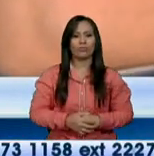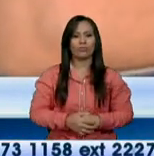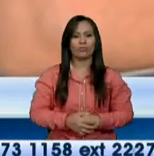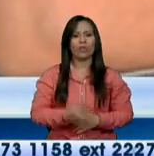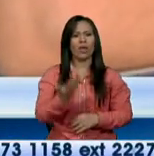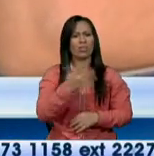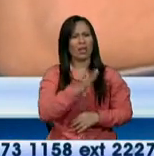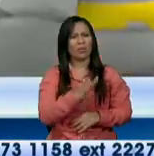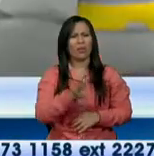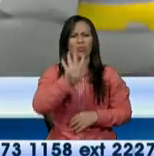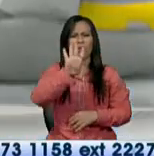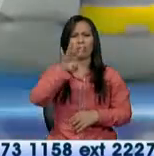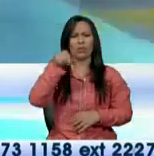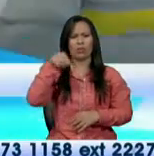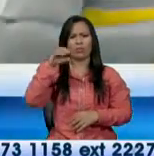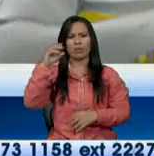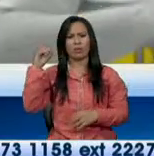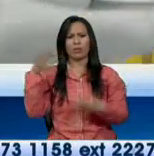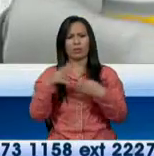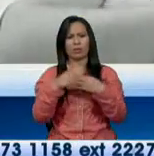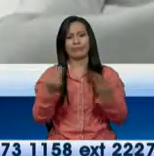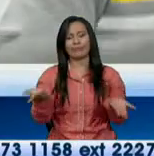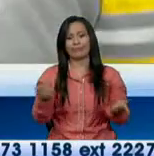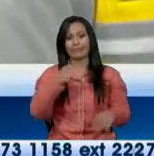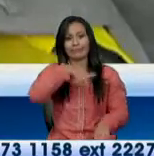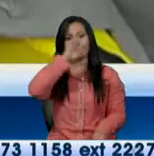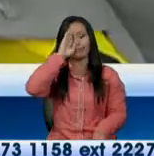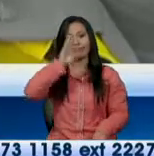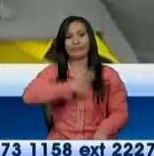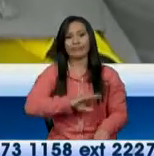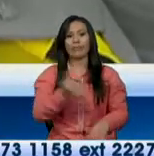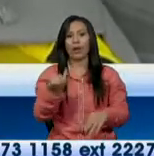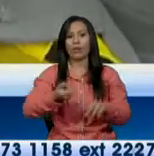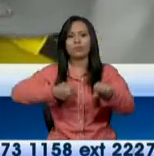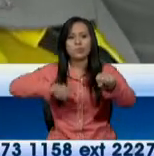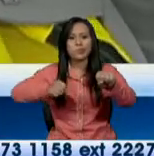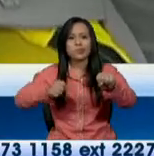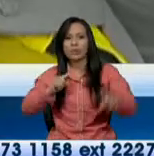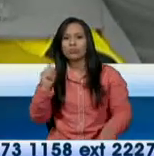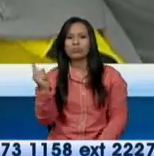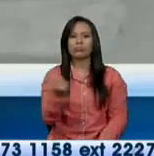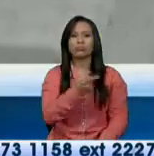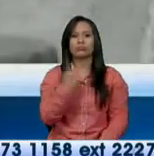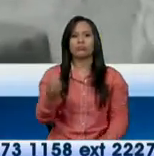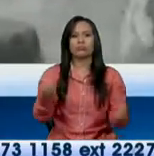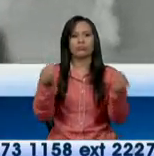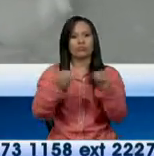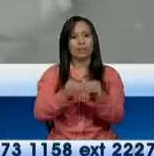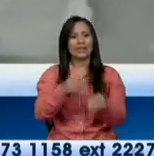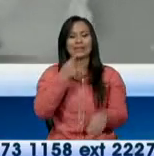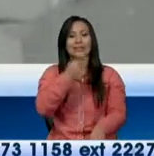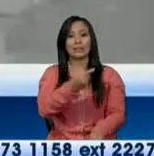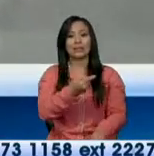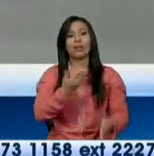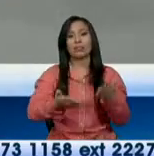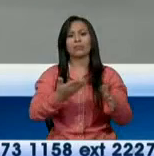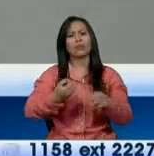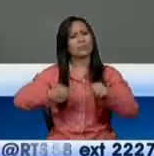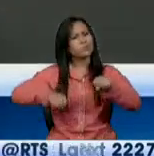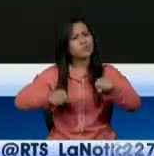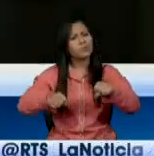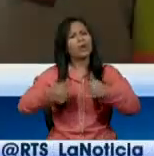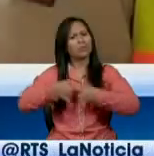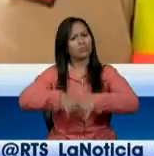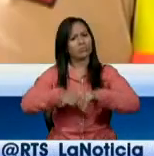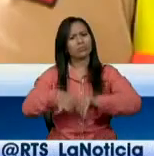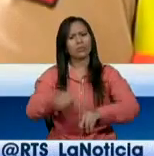mínimo 4,000. Para el jefe de la policía de la zona, aún se realizan las investigaciones de este caso, pues acota que los patrullajes son